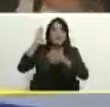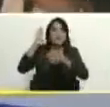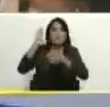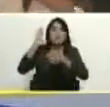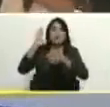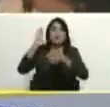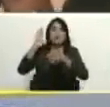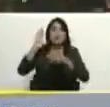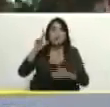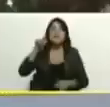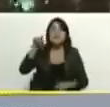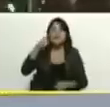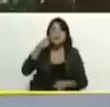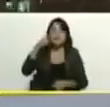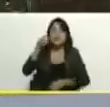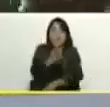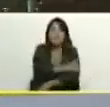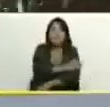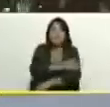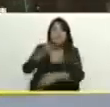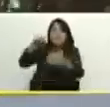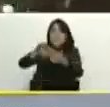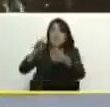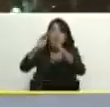Cuando ellos adentro del Palacio de Miraflores